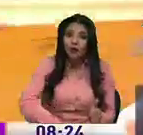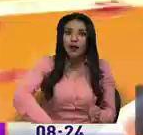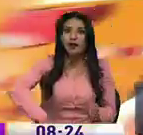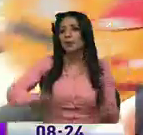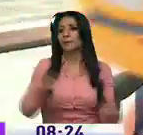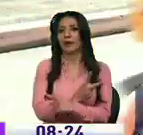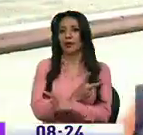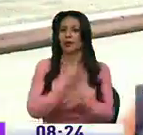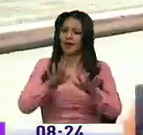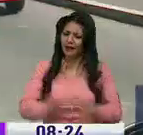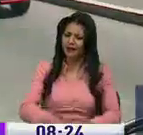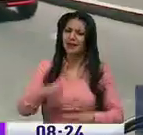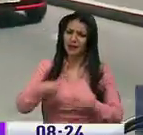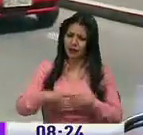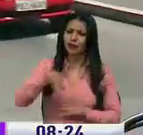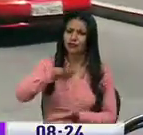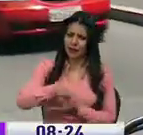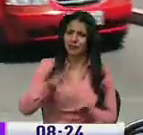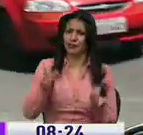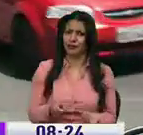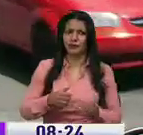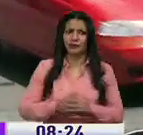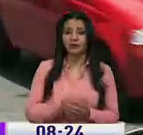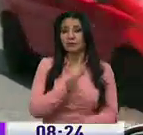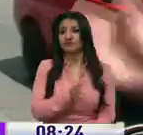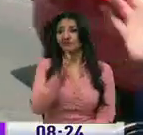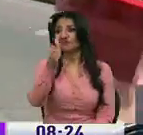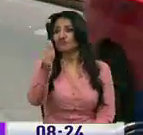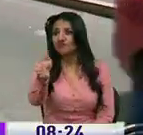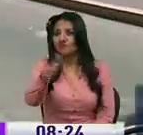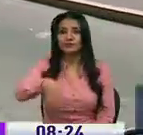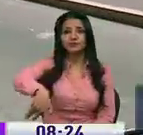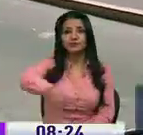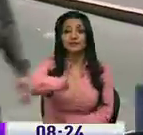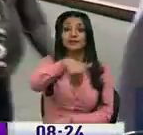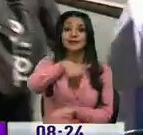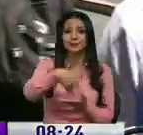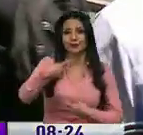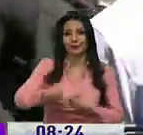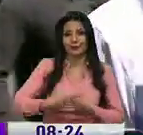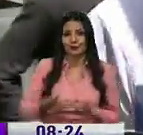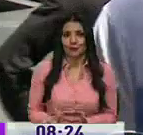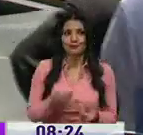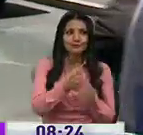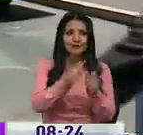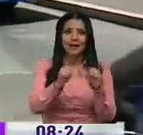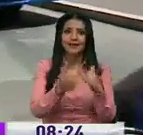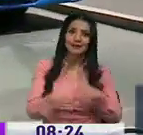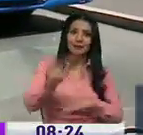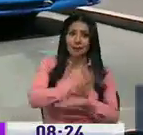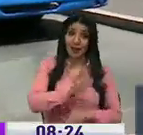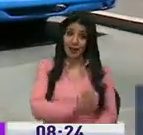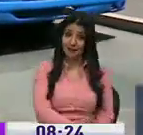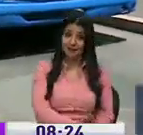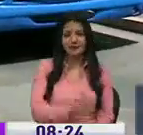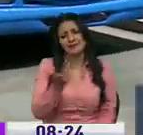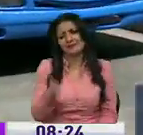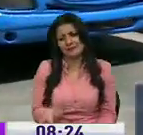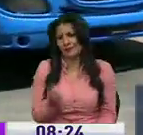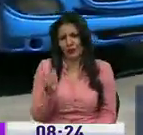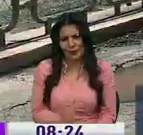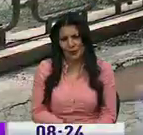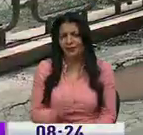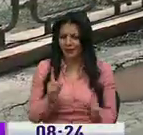es el corazón de Quito. Es el ingreso a las puertas del centro histórico y no creo que debería estar de la manera que se encuentra en